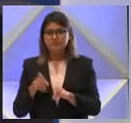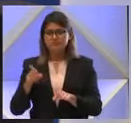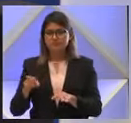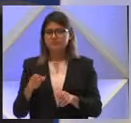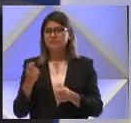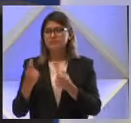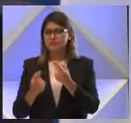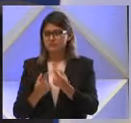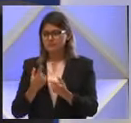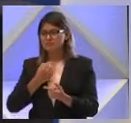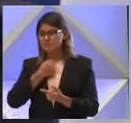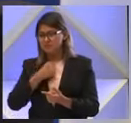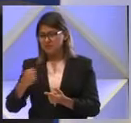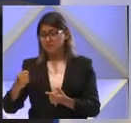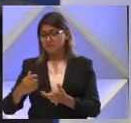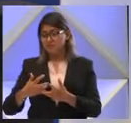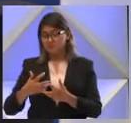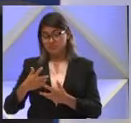consorcios